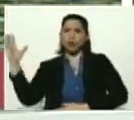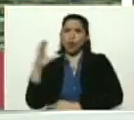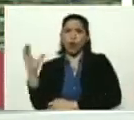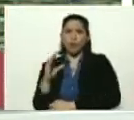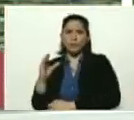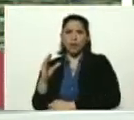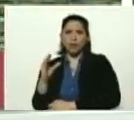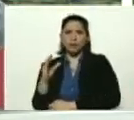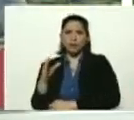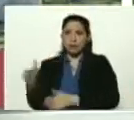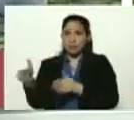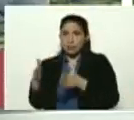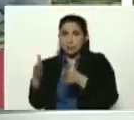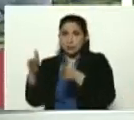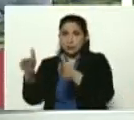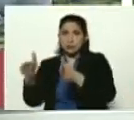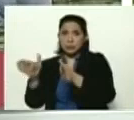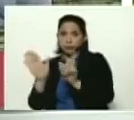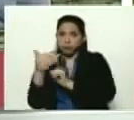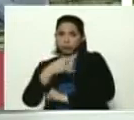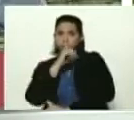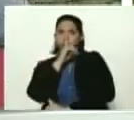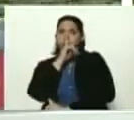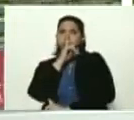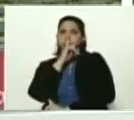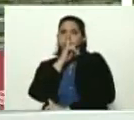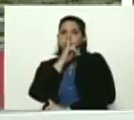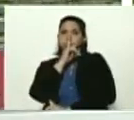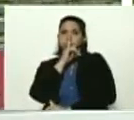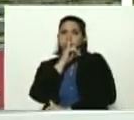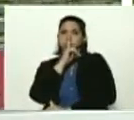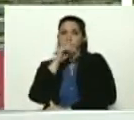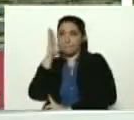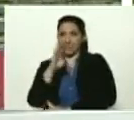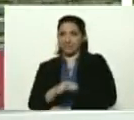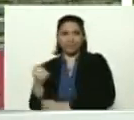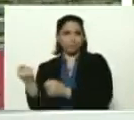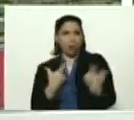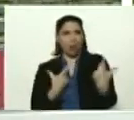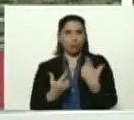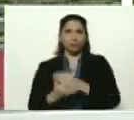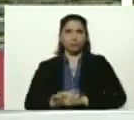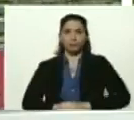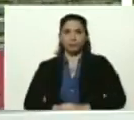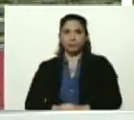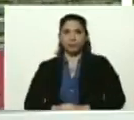las trochas, gente que se metió por las trochas desde Brasil.